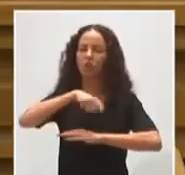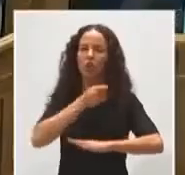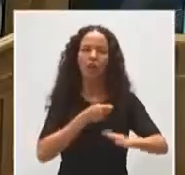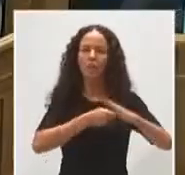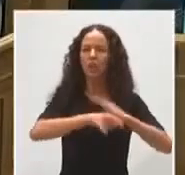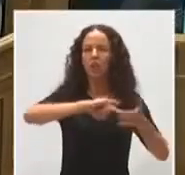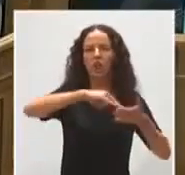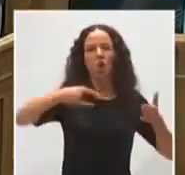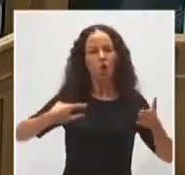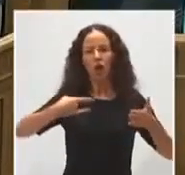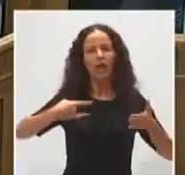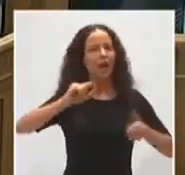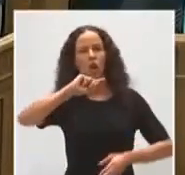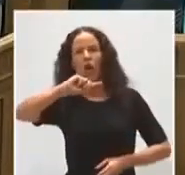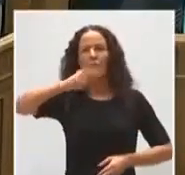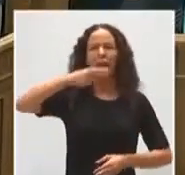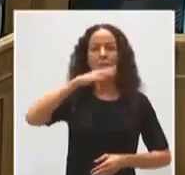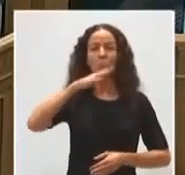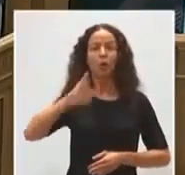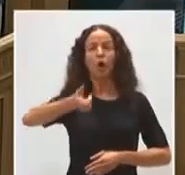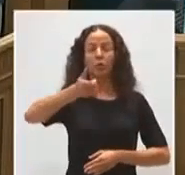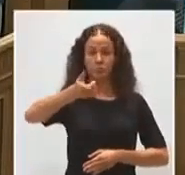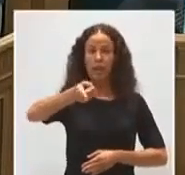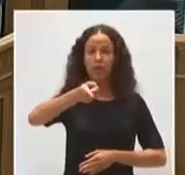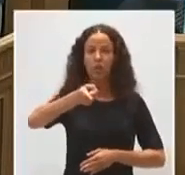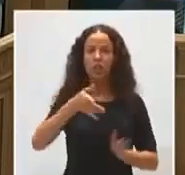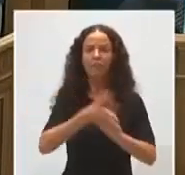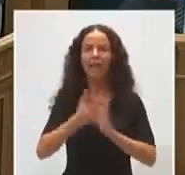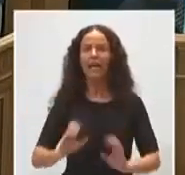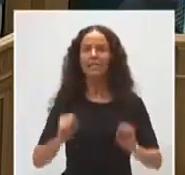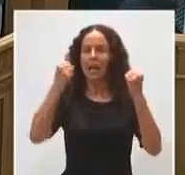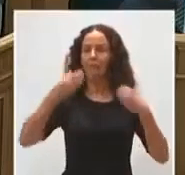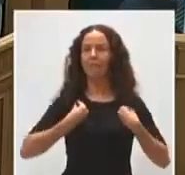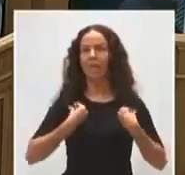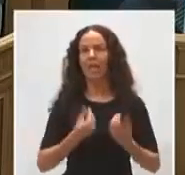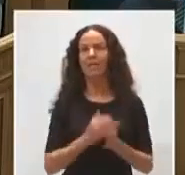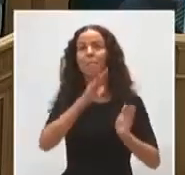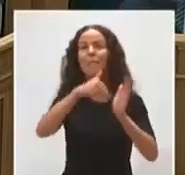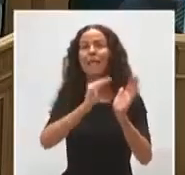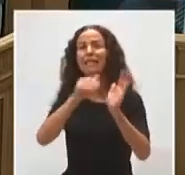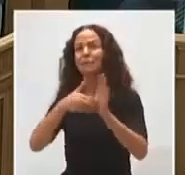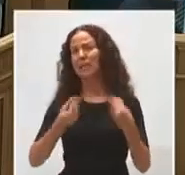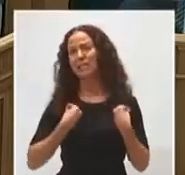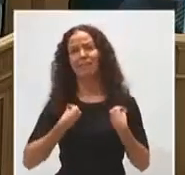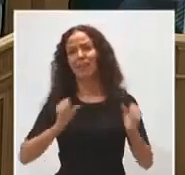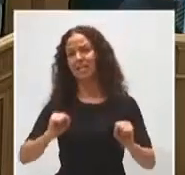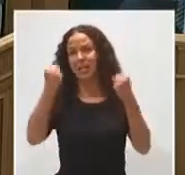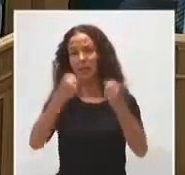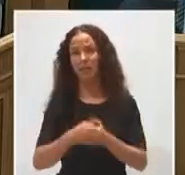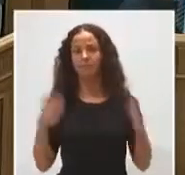todas partes salva vidas miles de vidas miles de vidas y miles de vidas